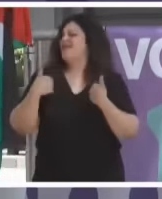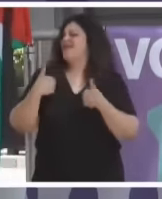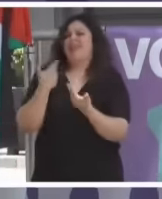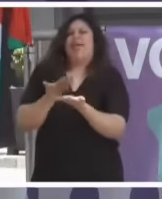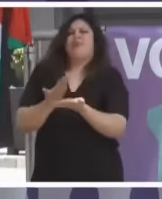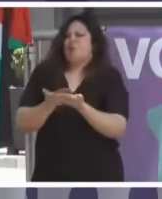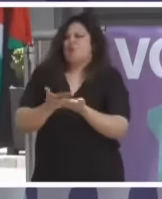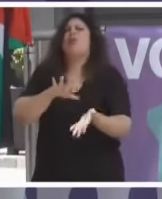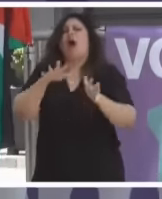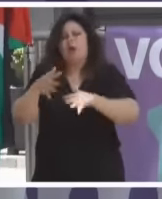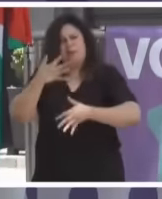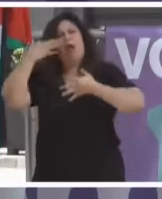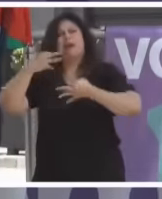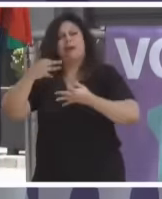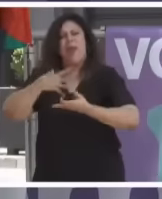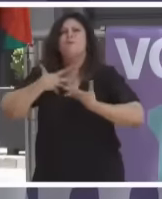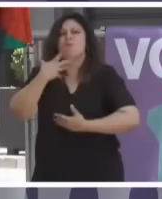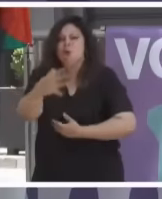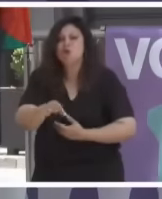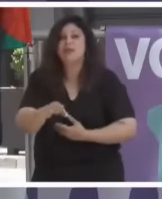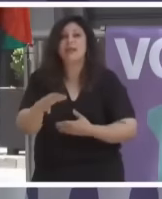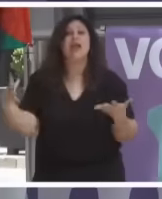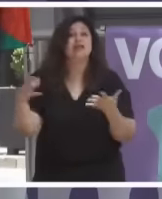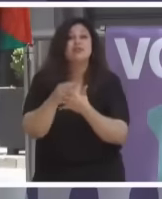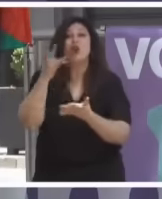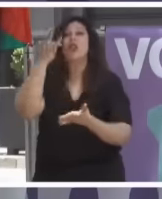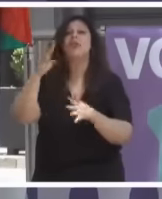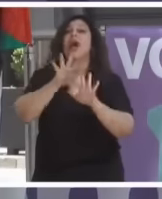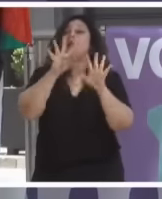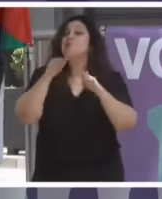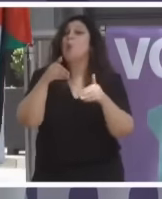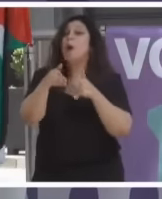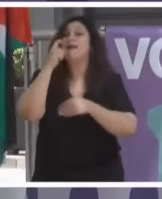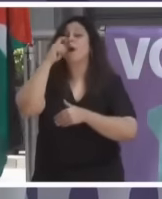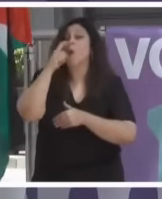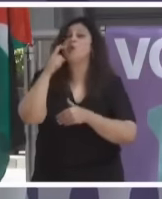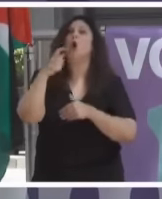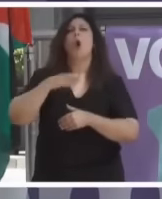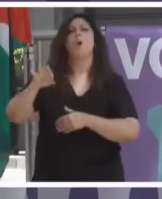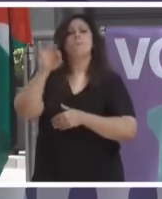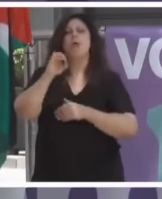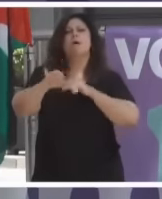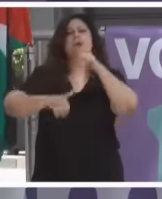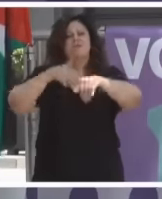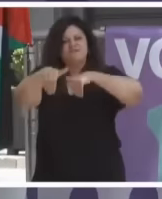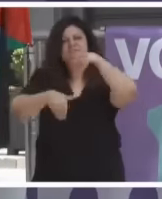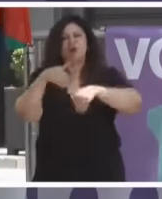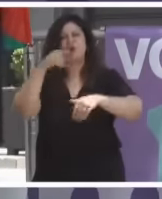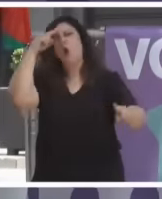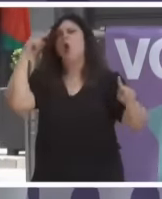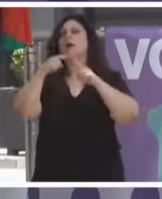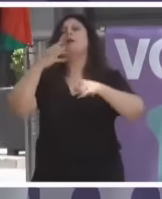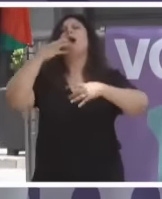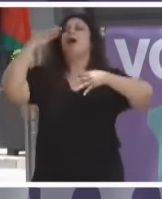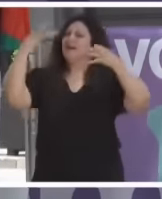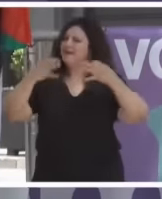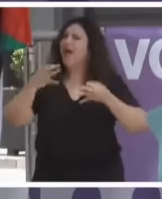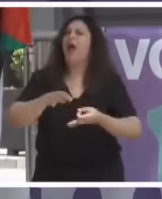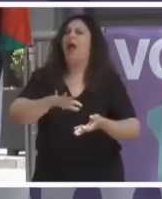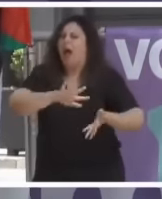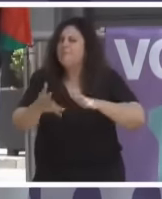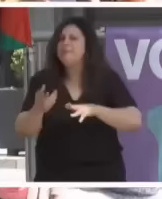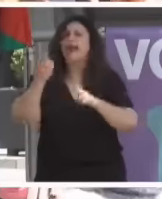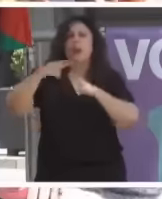es posible. Así que todos el día 9 de junio a votar a Podemos para que realmente se lleven a cabo